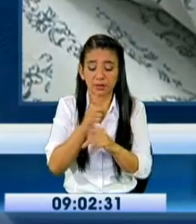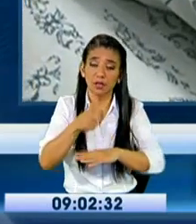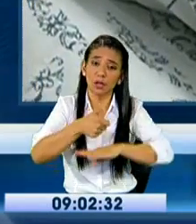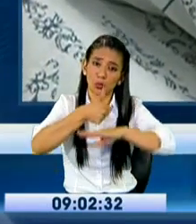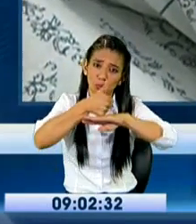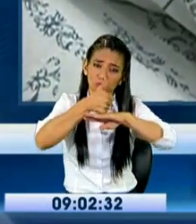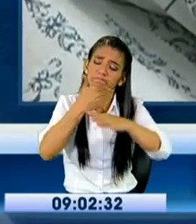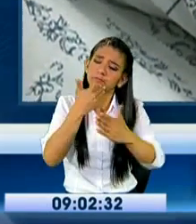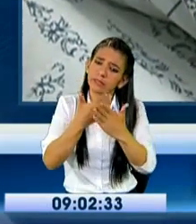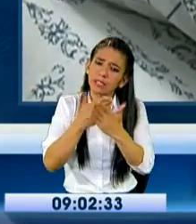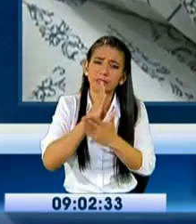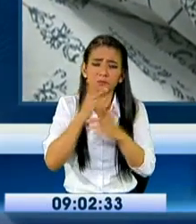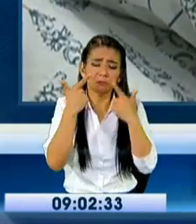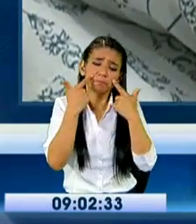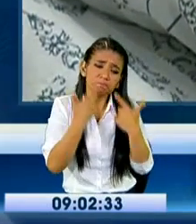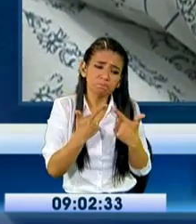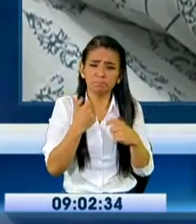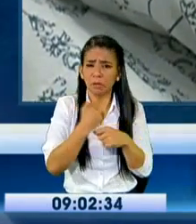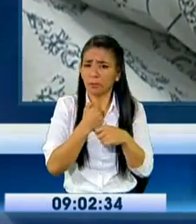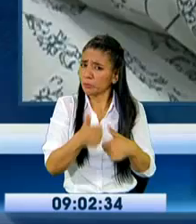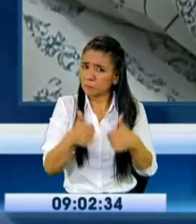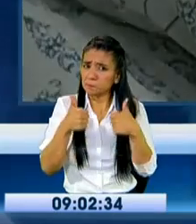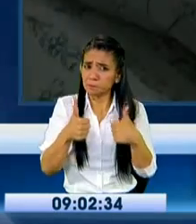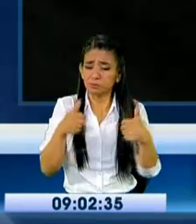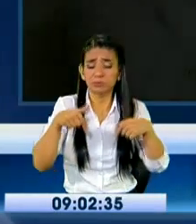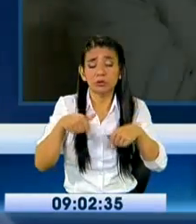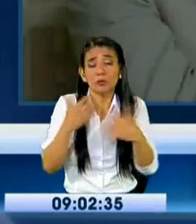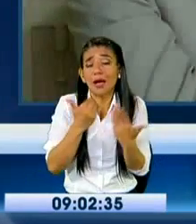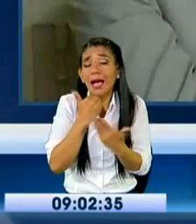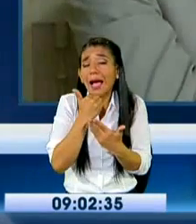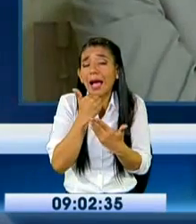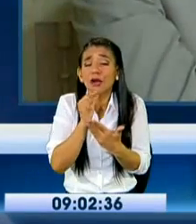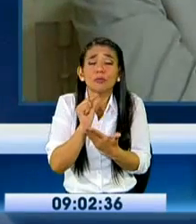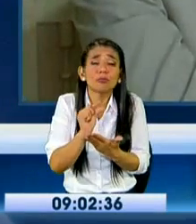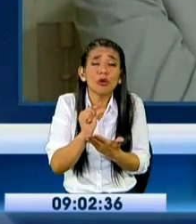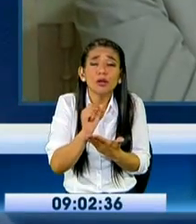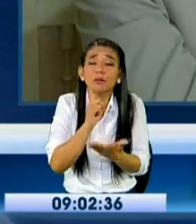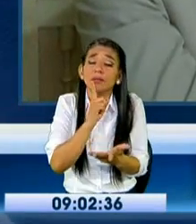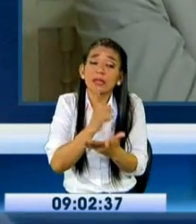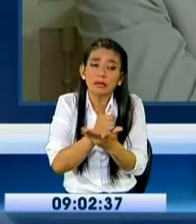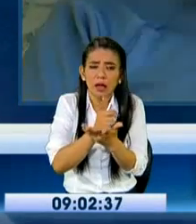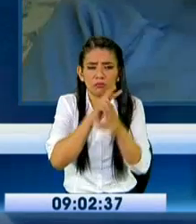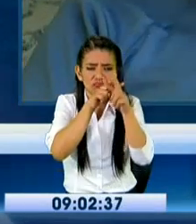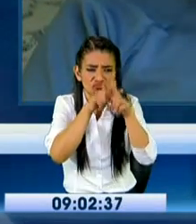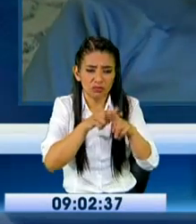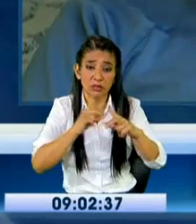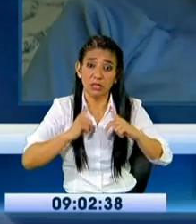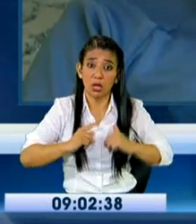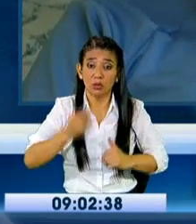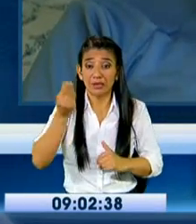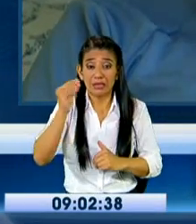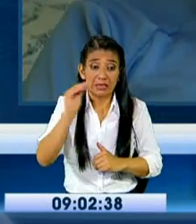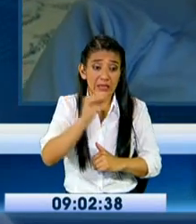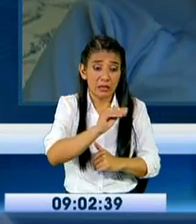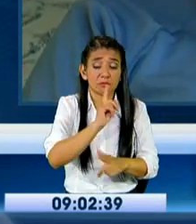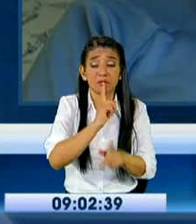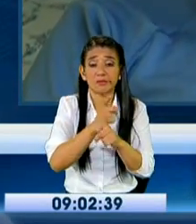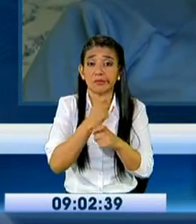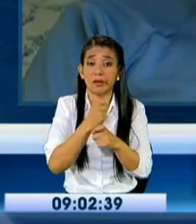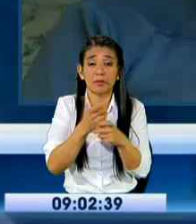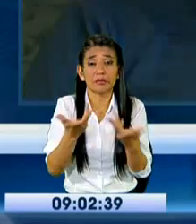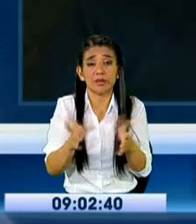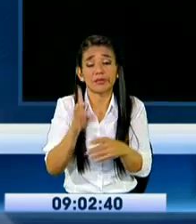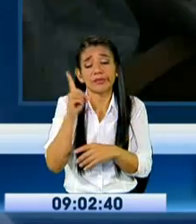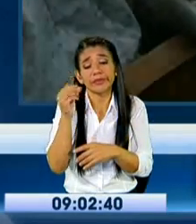autoridades que están pendientes del trabajo que se realiza aquí. Una luz en el camino, hay que revisar la salud. La plantita, como ellos dicen, no trabajamos.